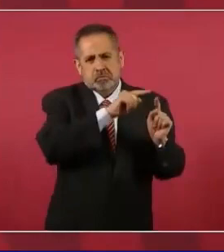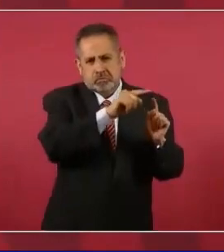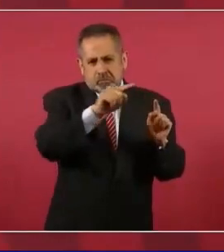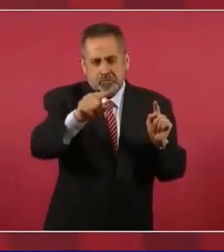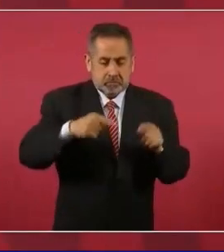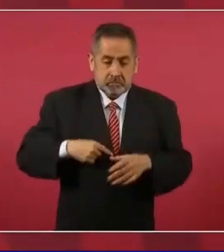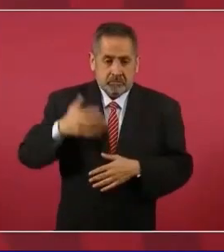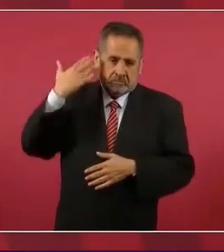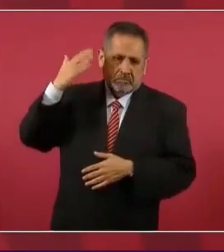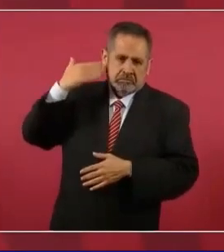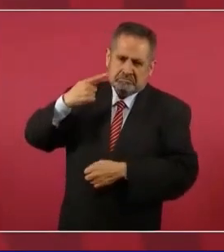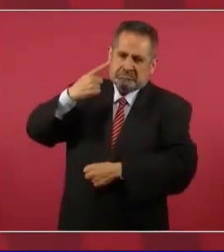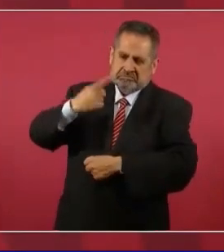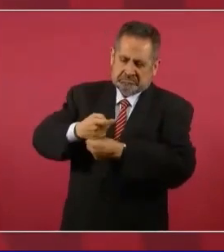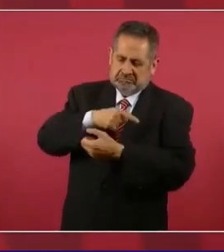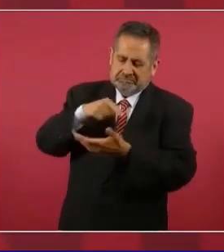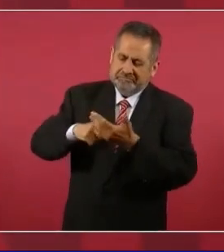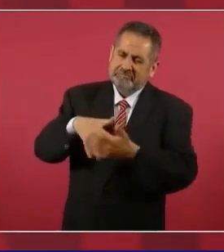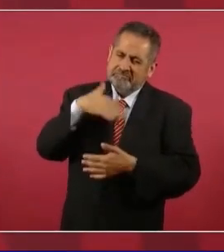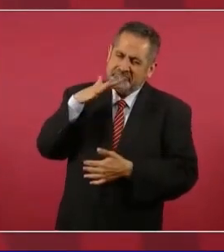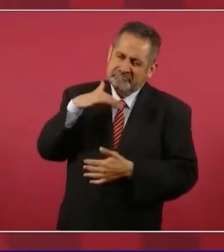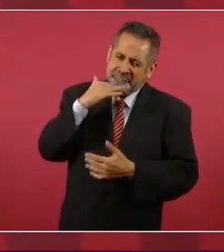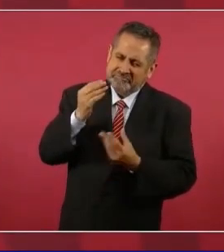en primer lugar.